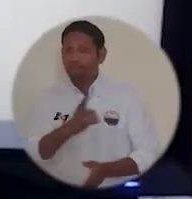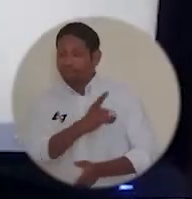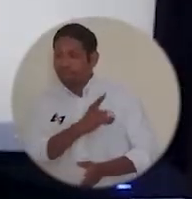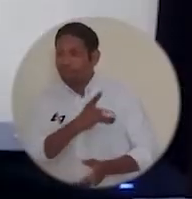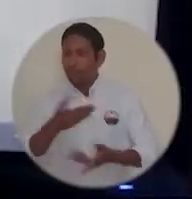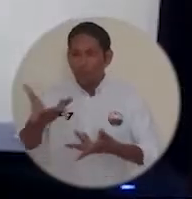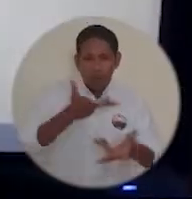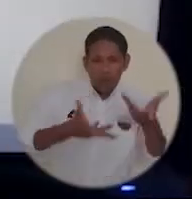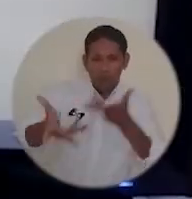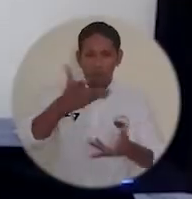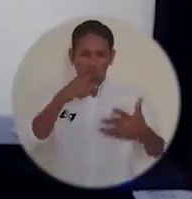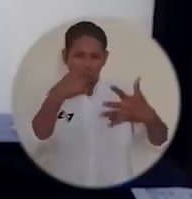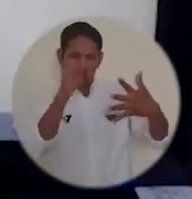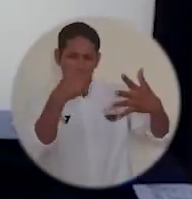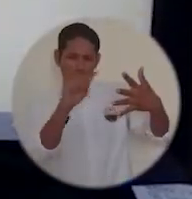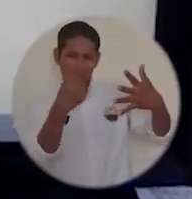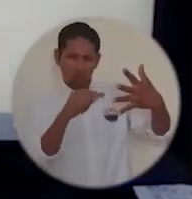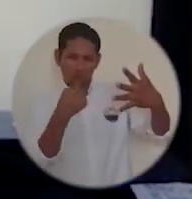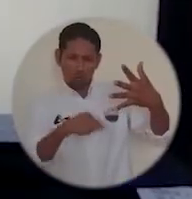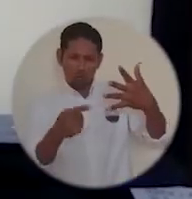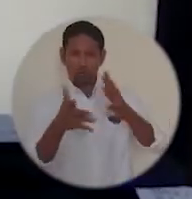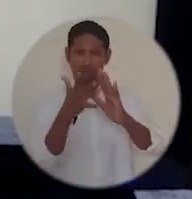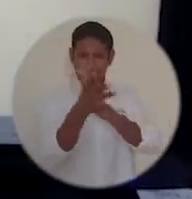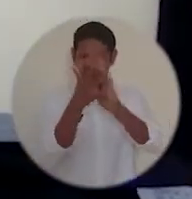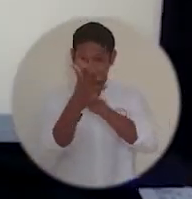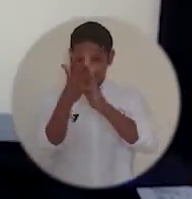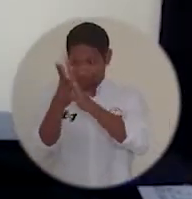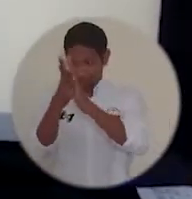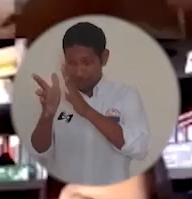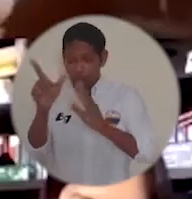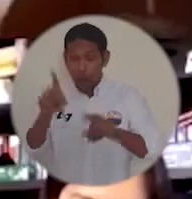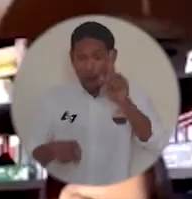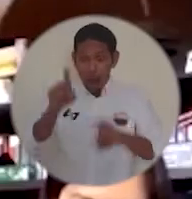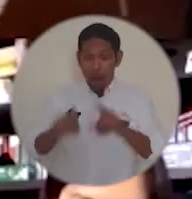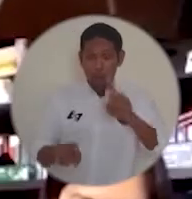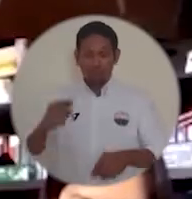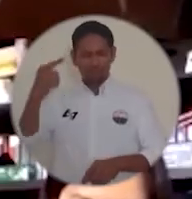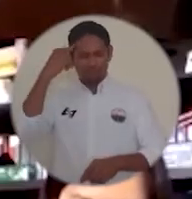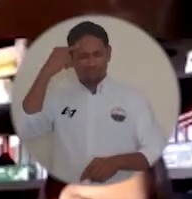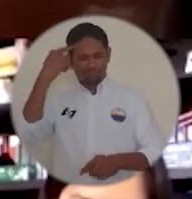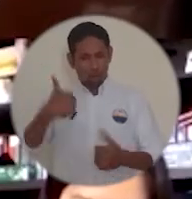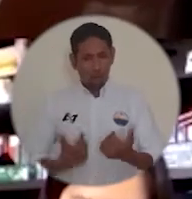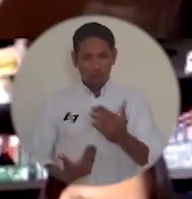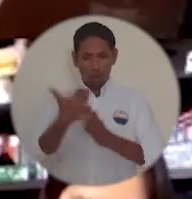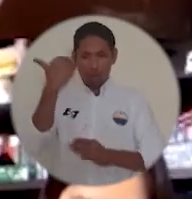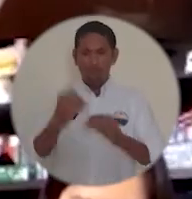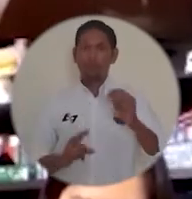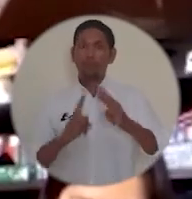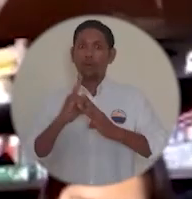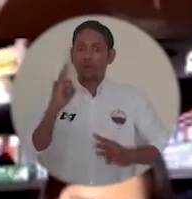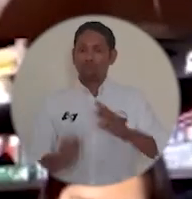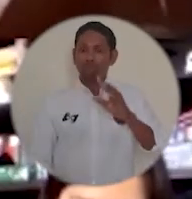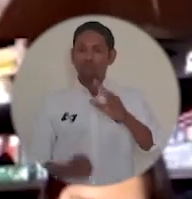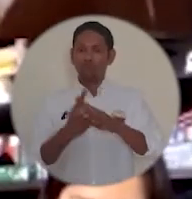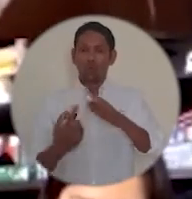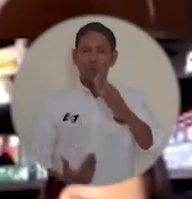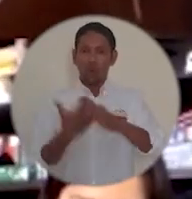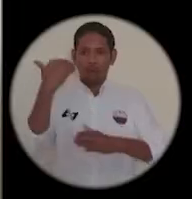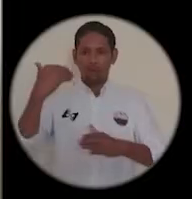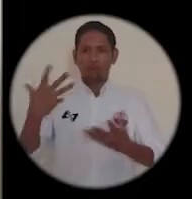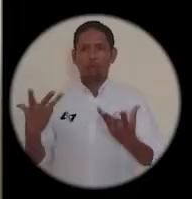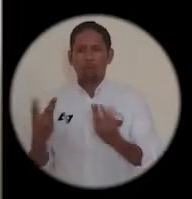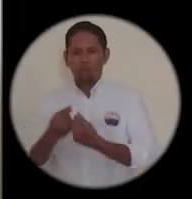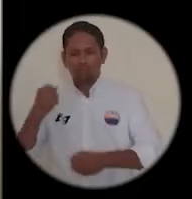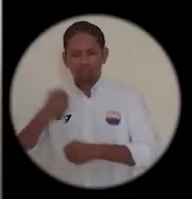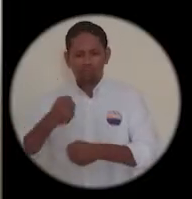importantes puntos. Conozcamos la opinión de los protagonistas de esa historia que UniMagdalena está escribiendo, una historia en la que docentes, directivos y